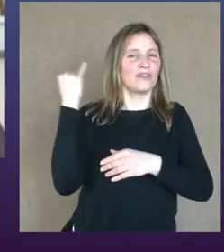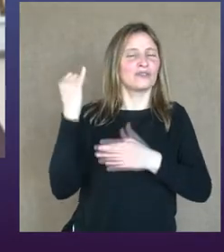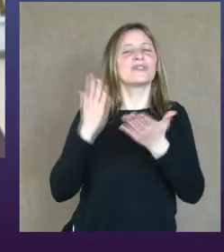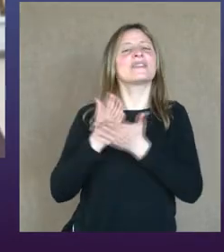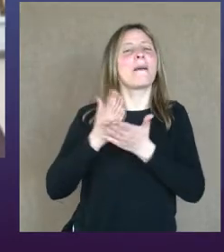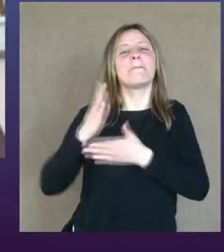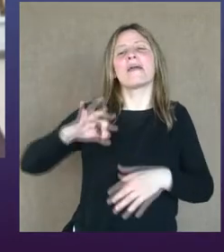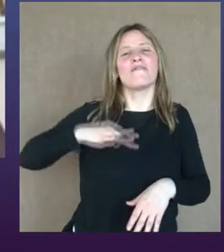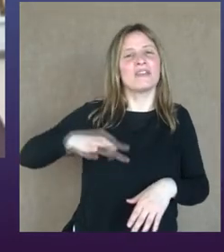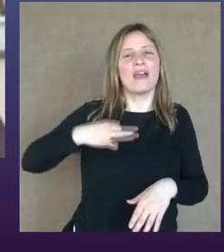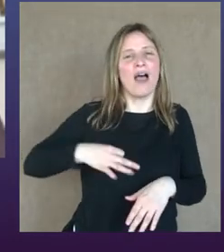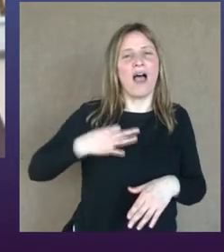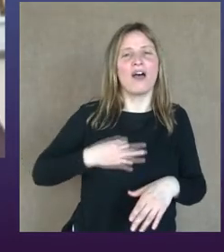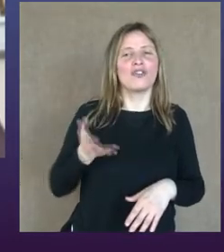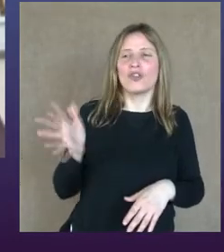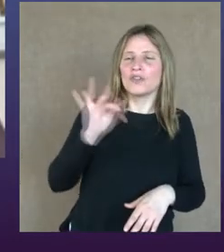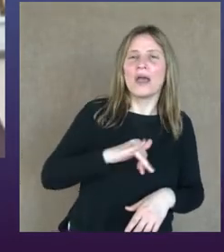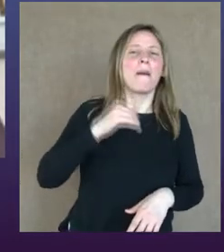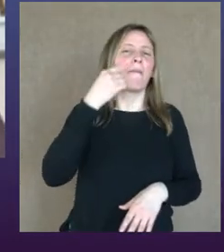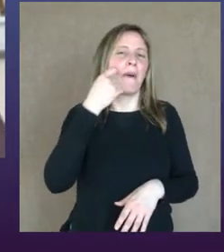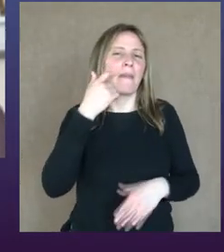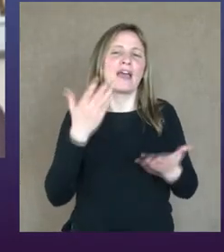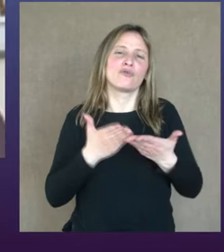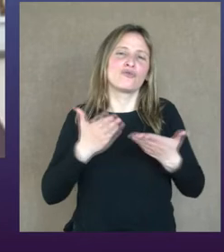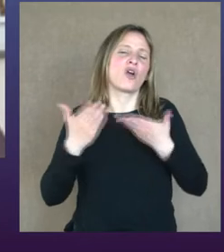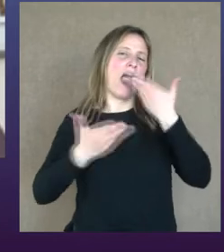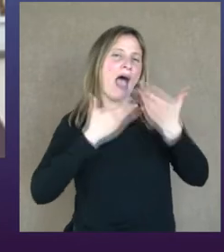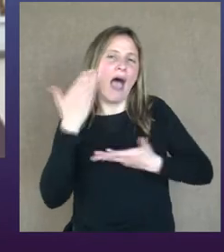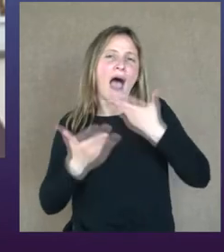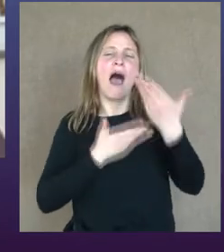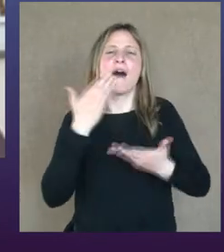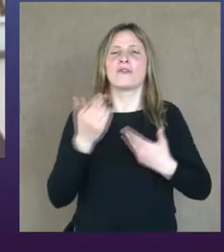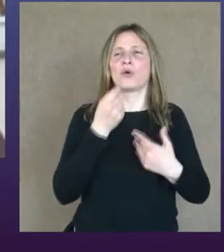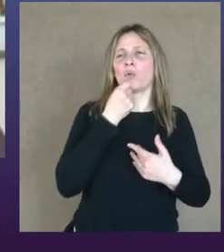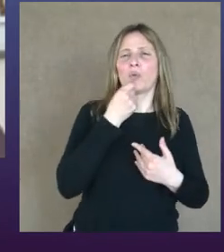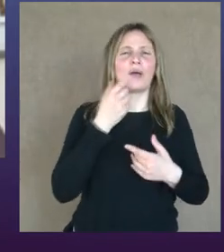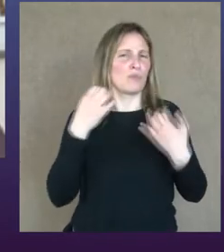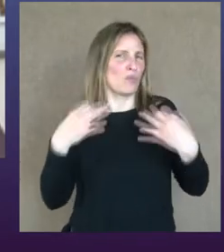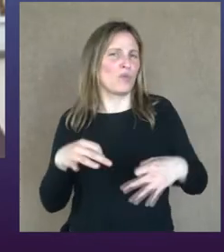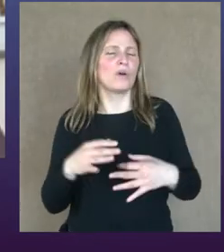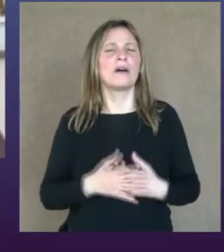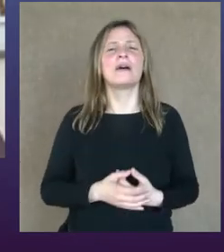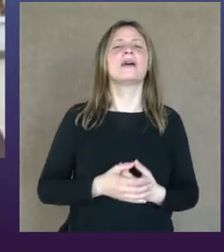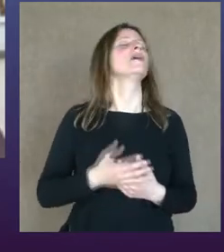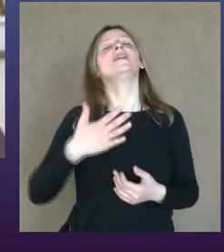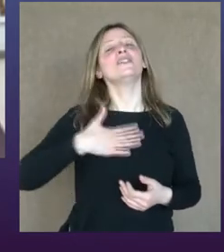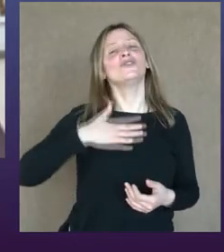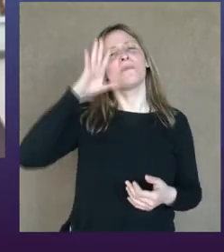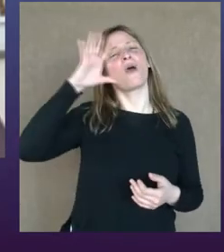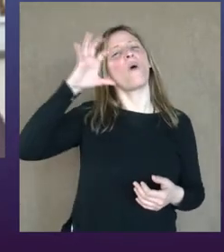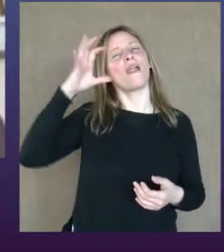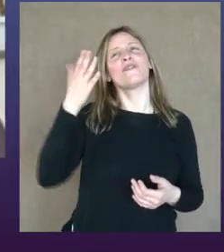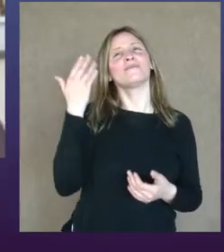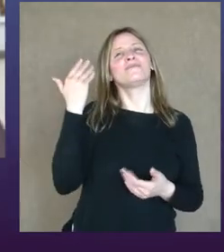siempre en la vida cotidiana. Mi padre, bueno, estudió canto, cantaba, silbaba muy bien. Y yo tengo